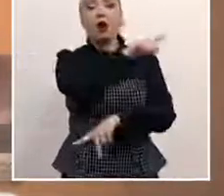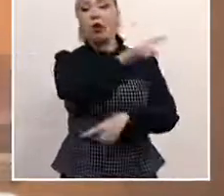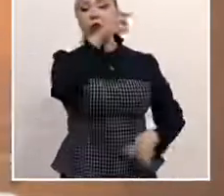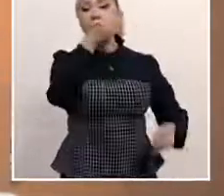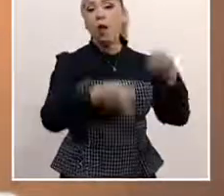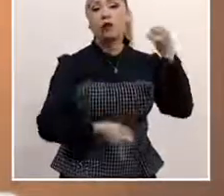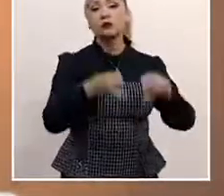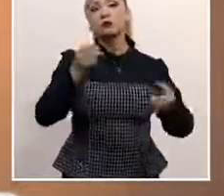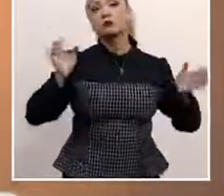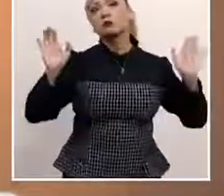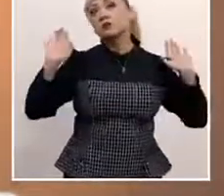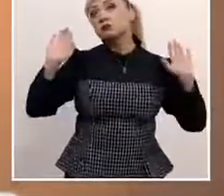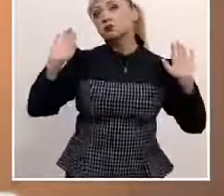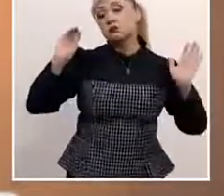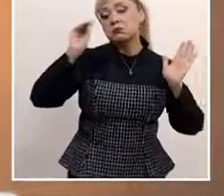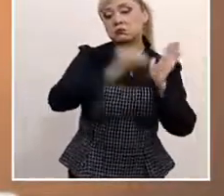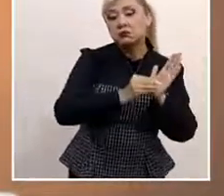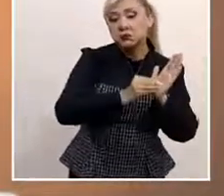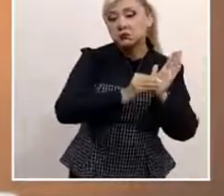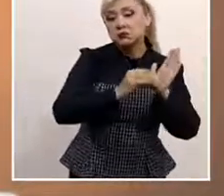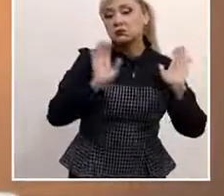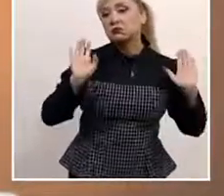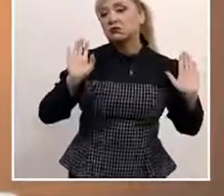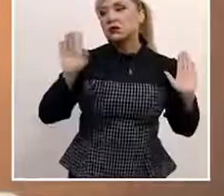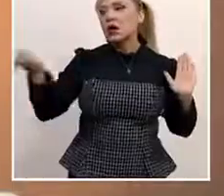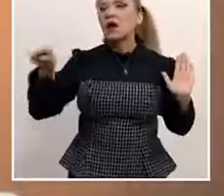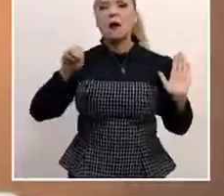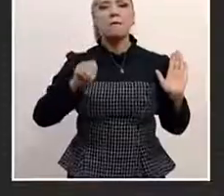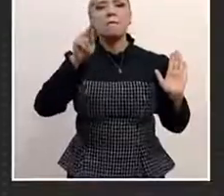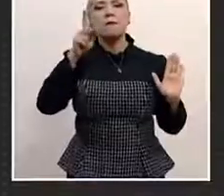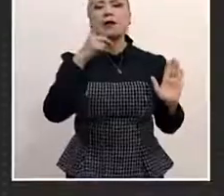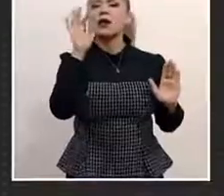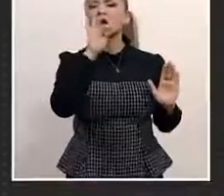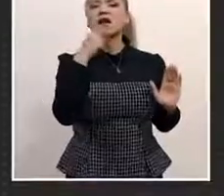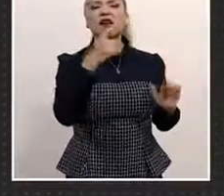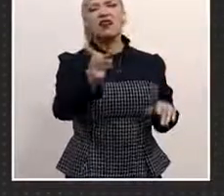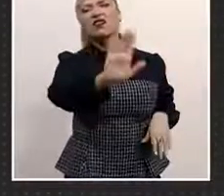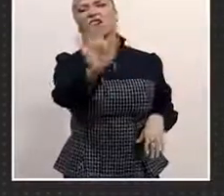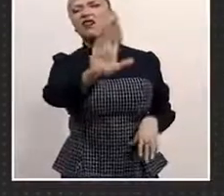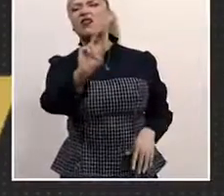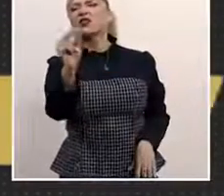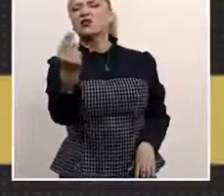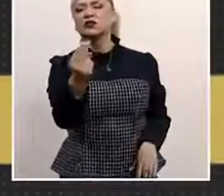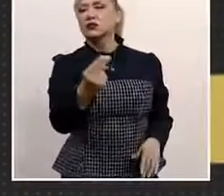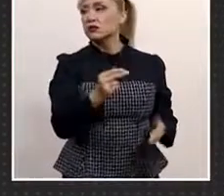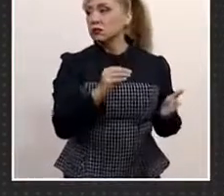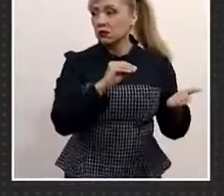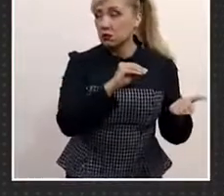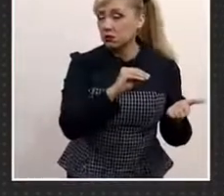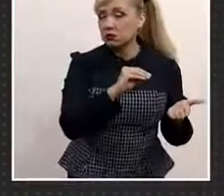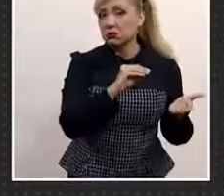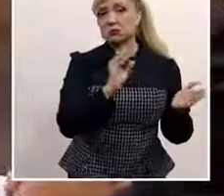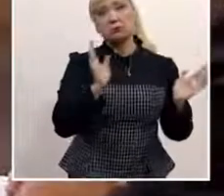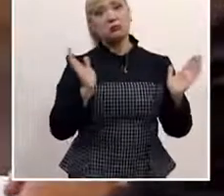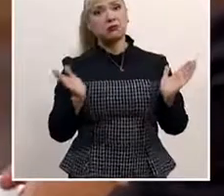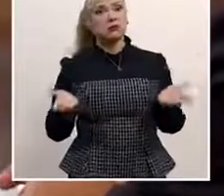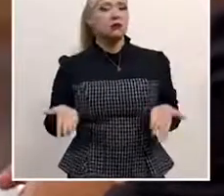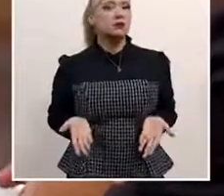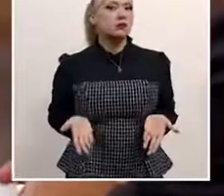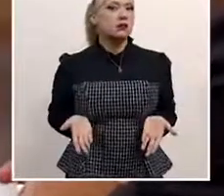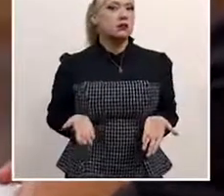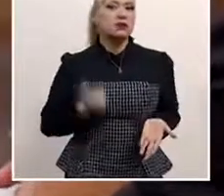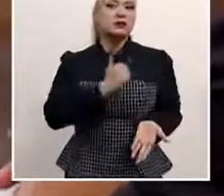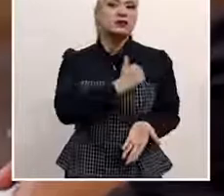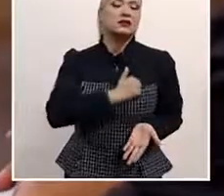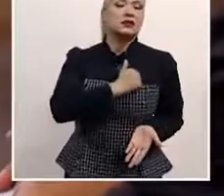menos que el ministerio público le diga que no la quiere al participar en el programa ya lo dijo la corte lamentó que los